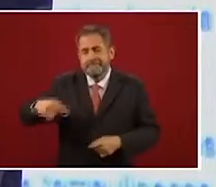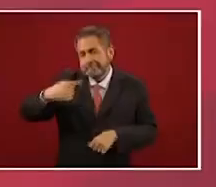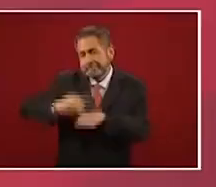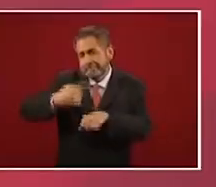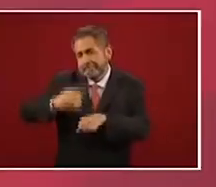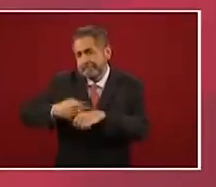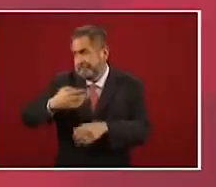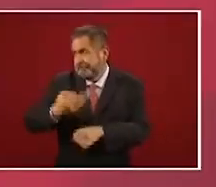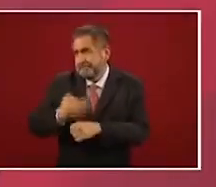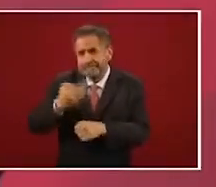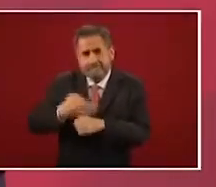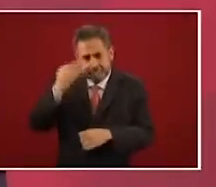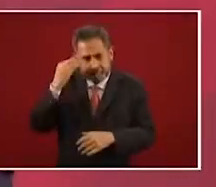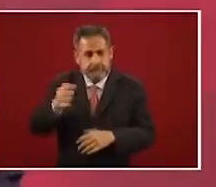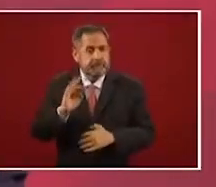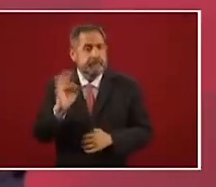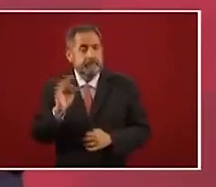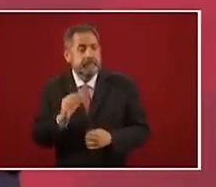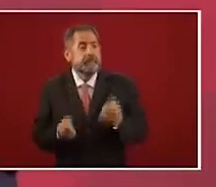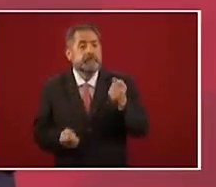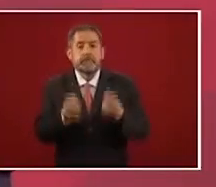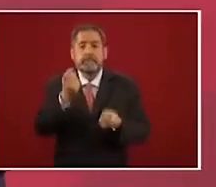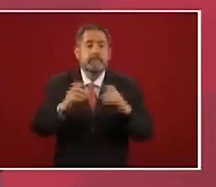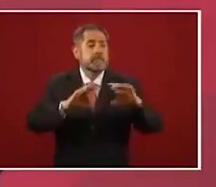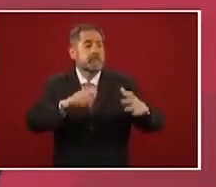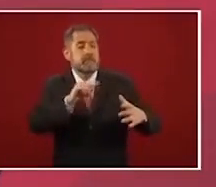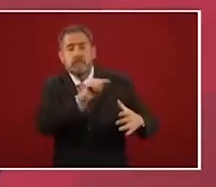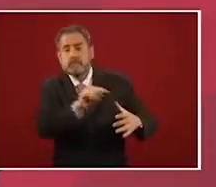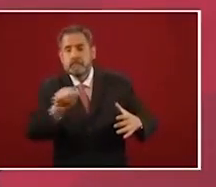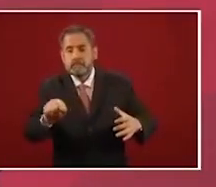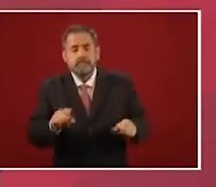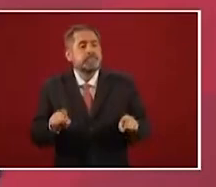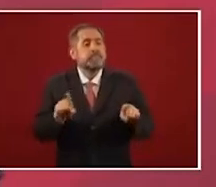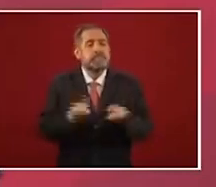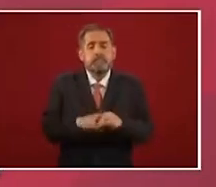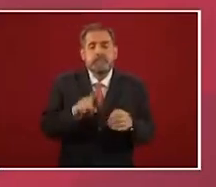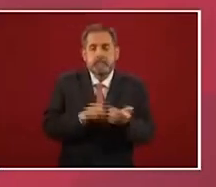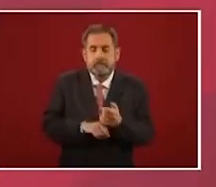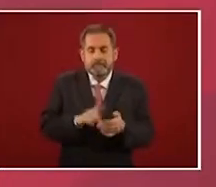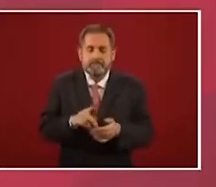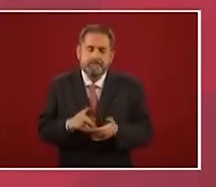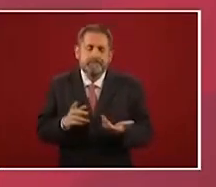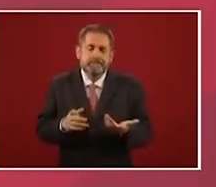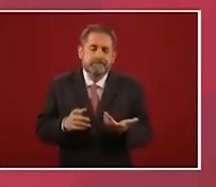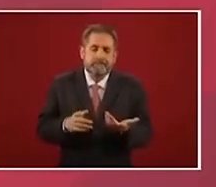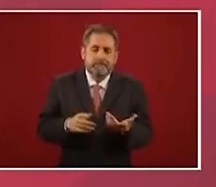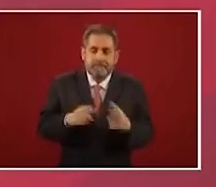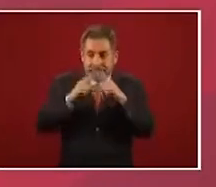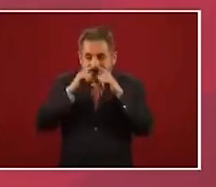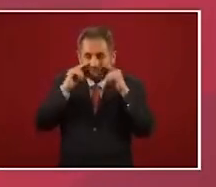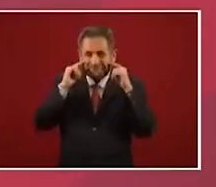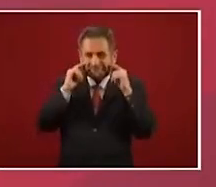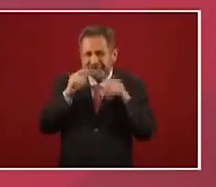respiratorias de la temporada. Ahora, ciertas poblaciones, que son las mismas que son vulnerables a la